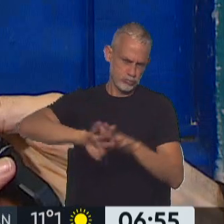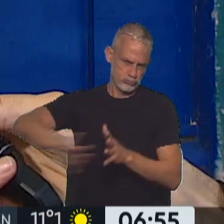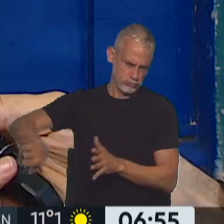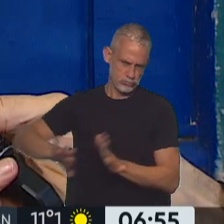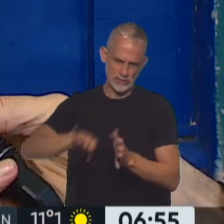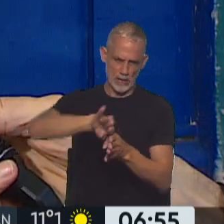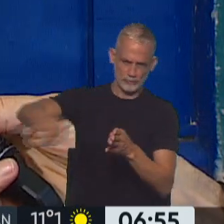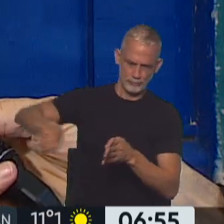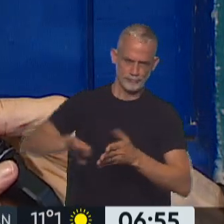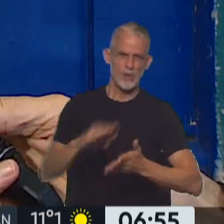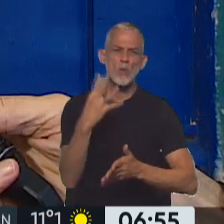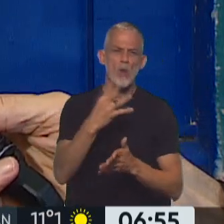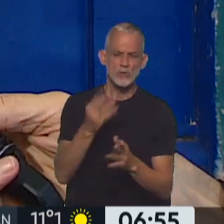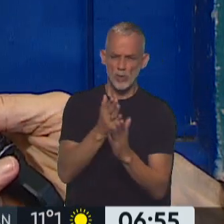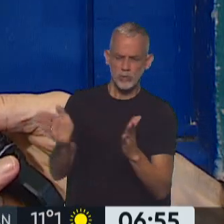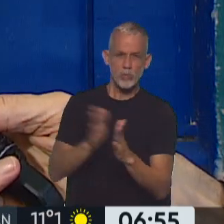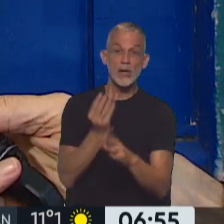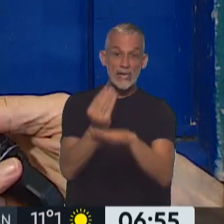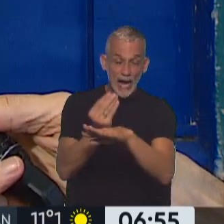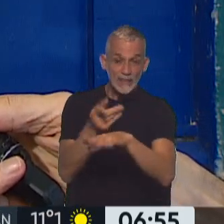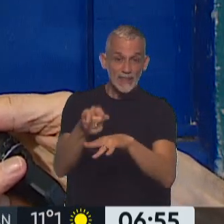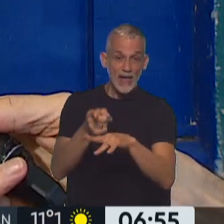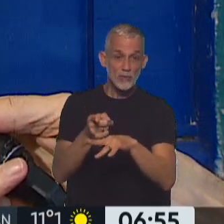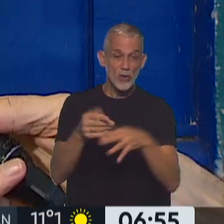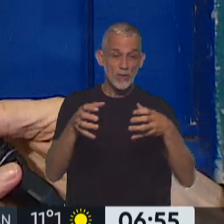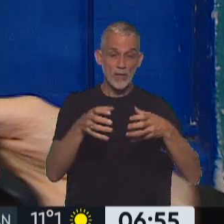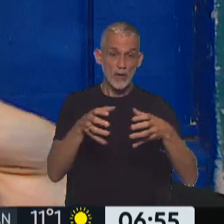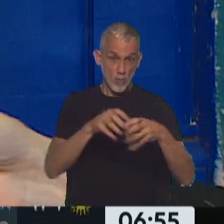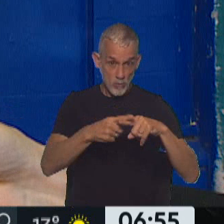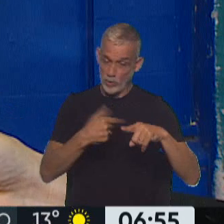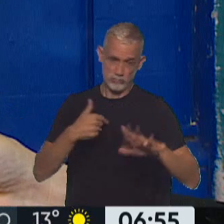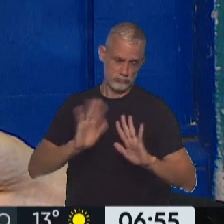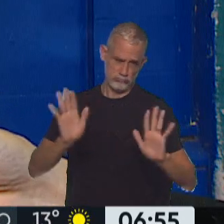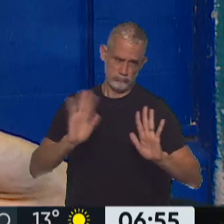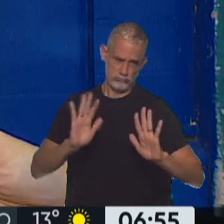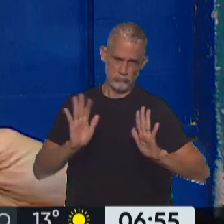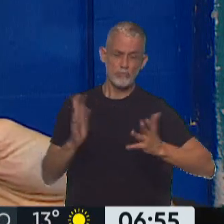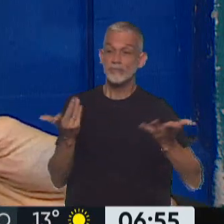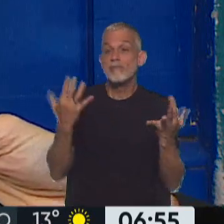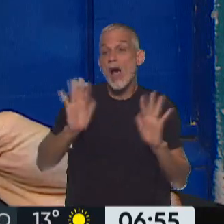la provincia de Buenos Aires, no es más candidato de nuestra fuerza política, así que